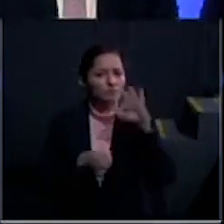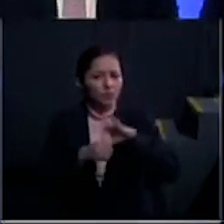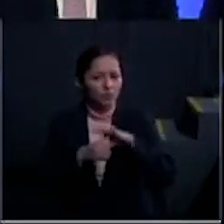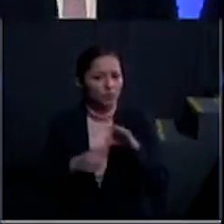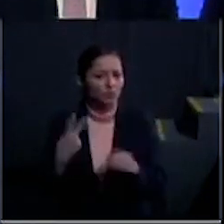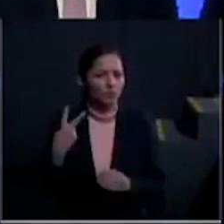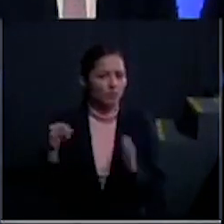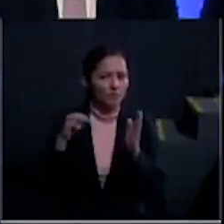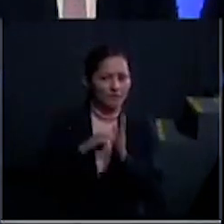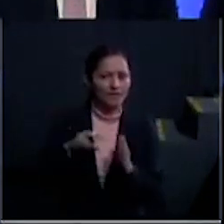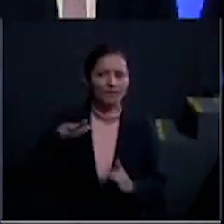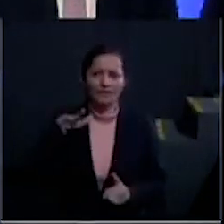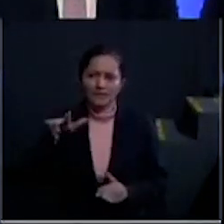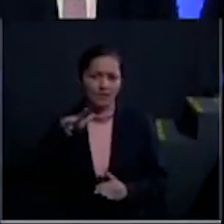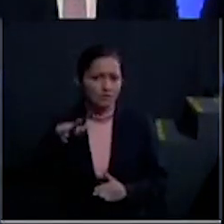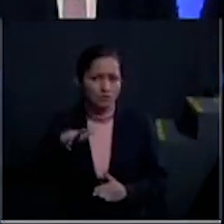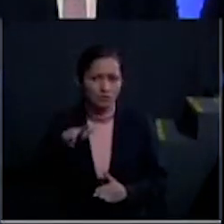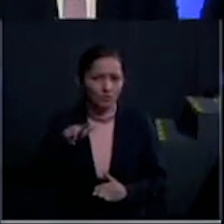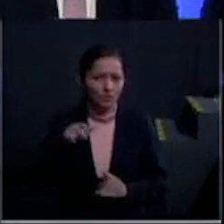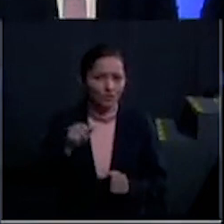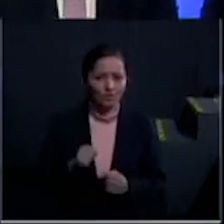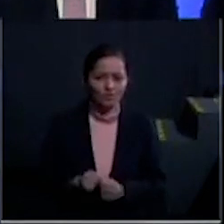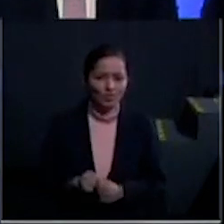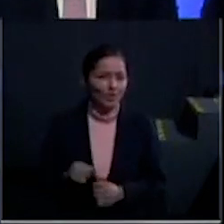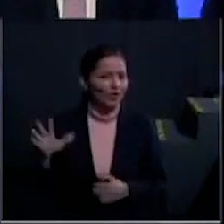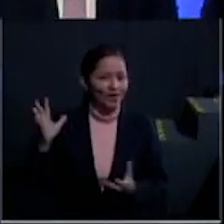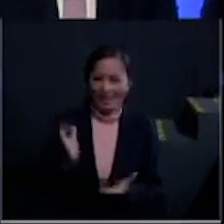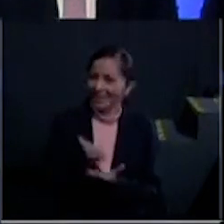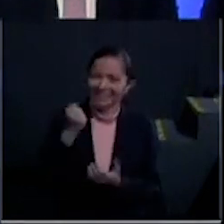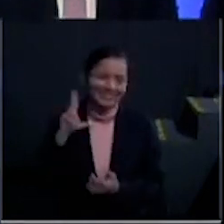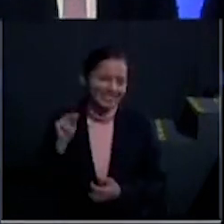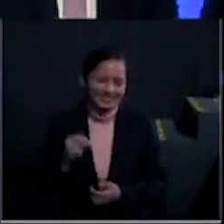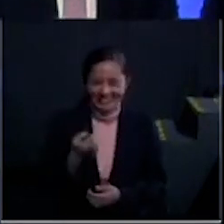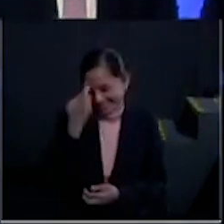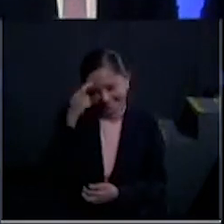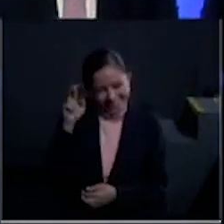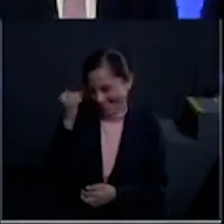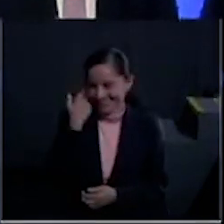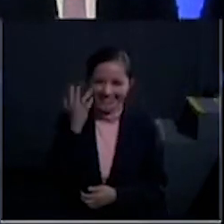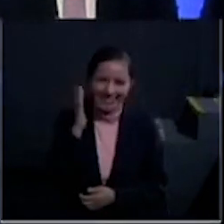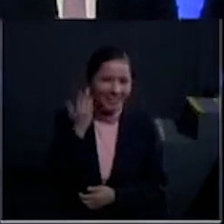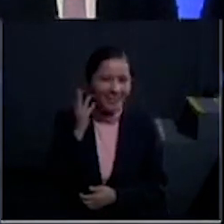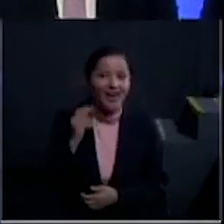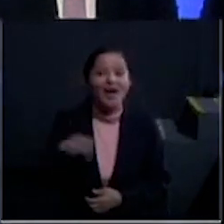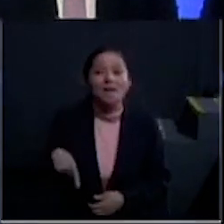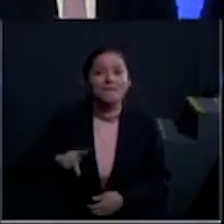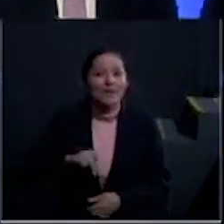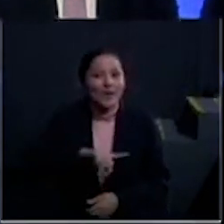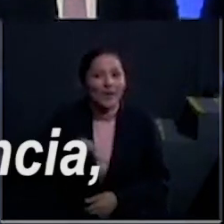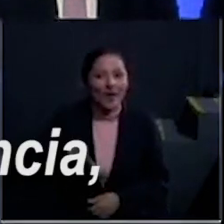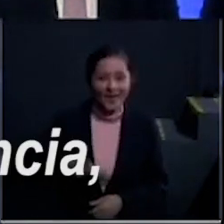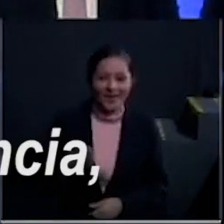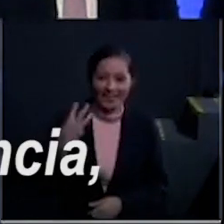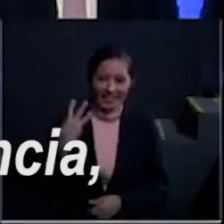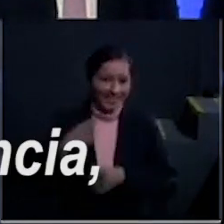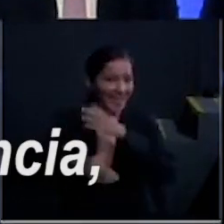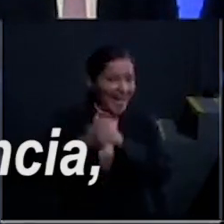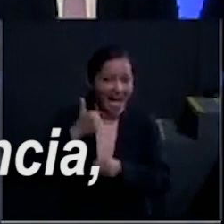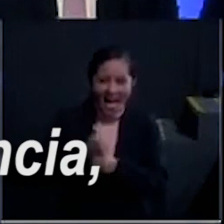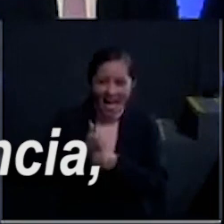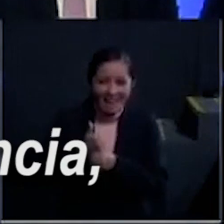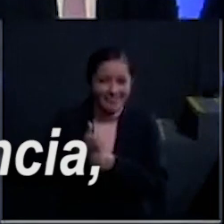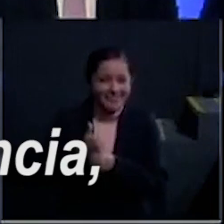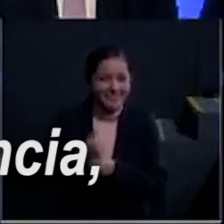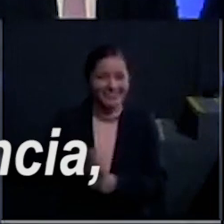sin obtener el triunfo. Ya ni me quiero acordar. Pero 3 años después, amigas y amigos, estoy